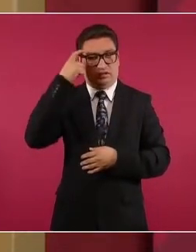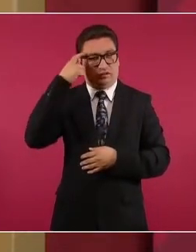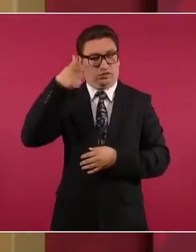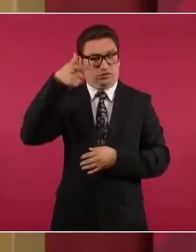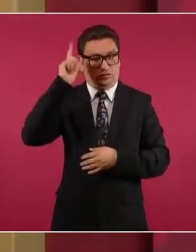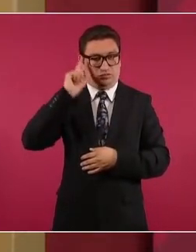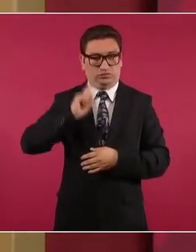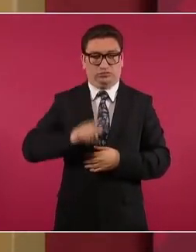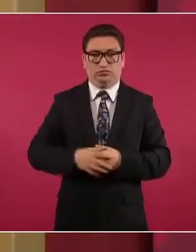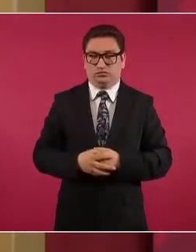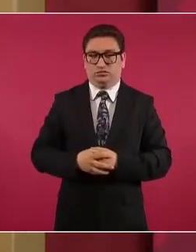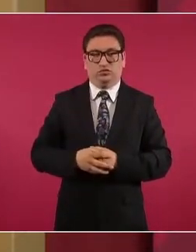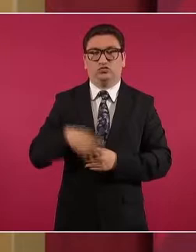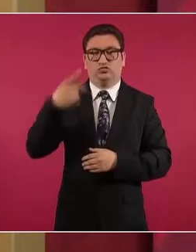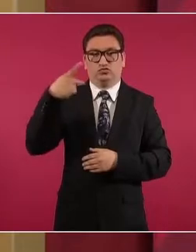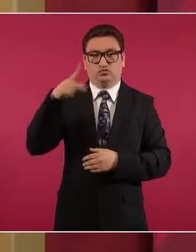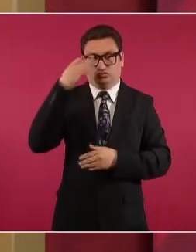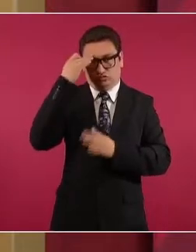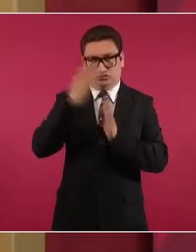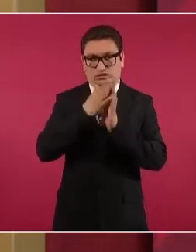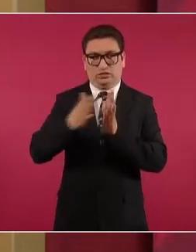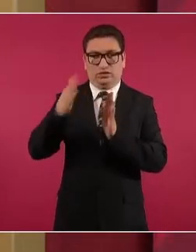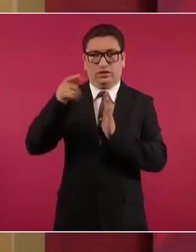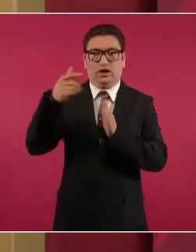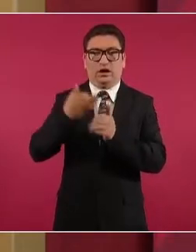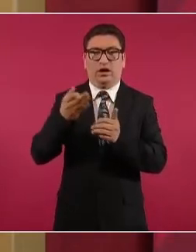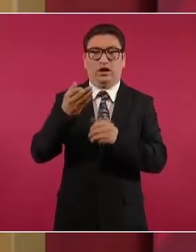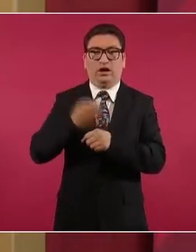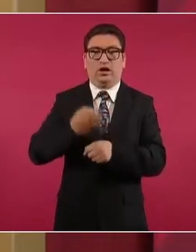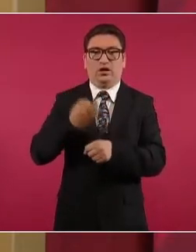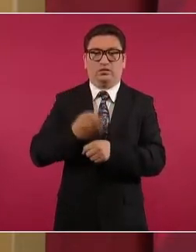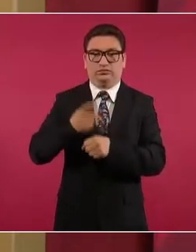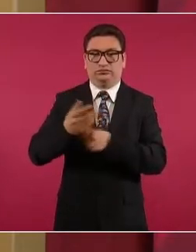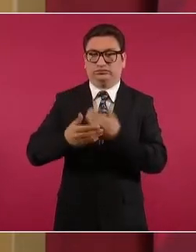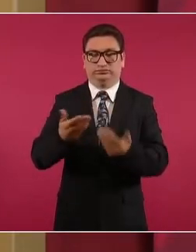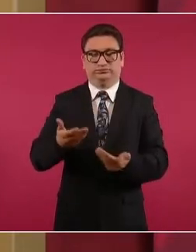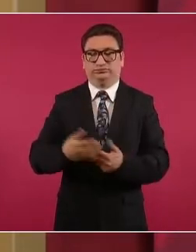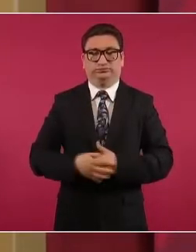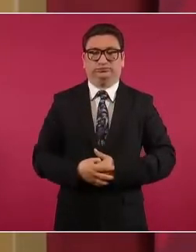trastornado y su faceta actual es de prócer.